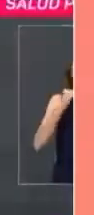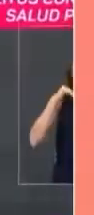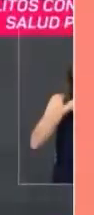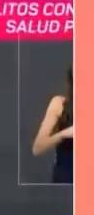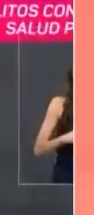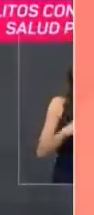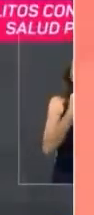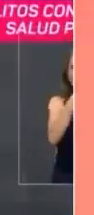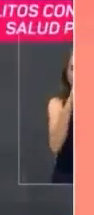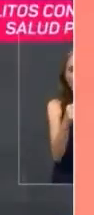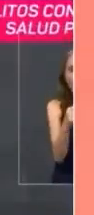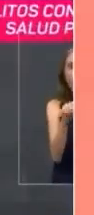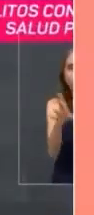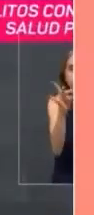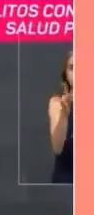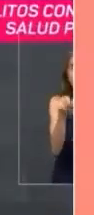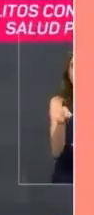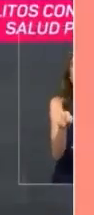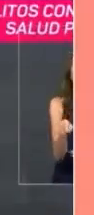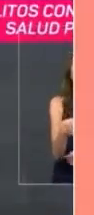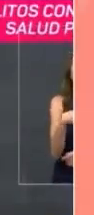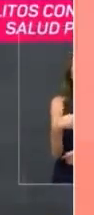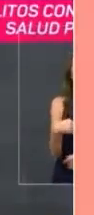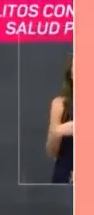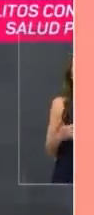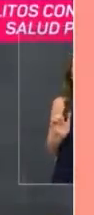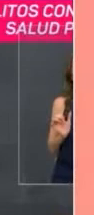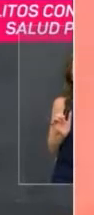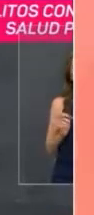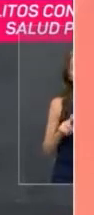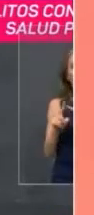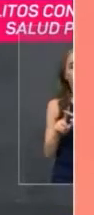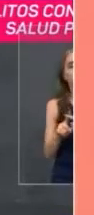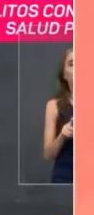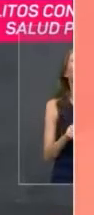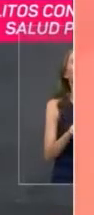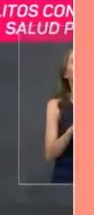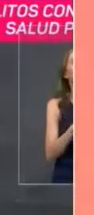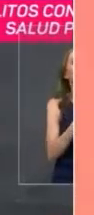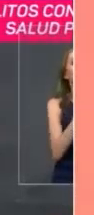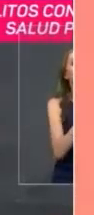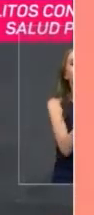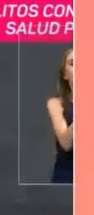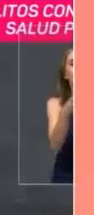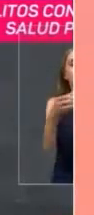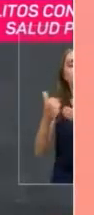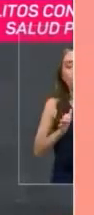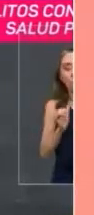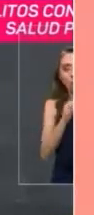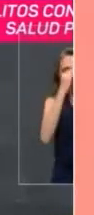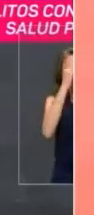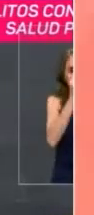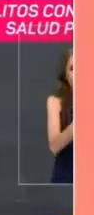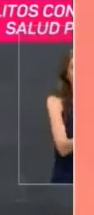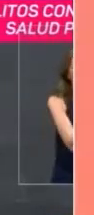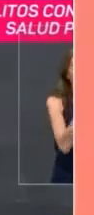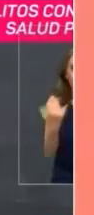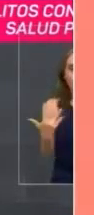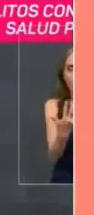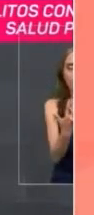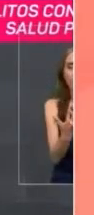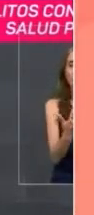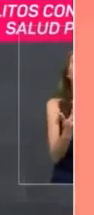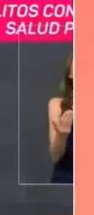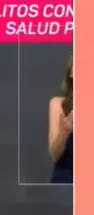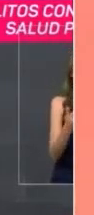fue a la feria, vio el medicamento a mejor precio, se tentó, lo compró y está expuesto a penas, ¿cierto? A